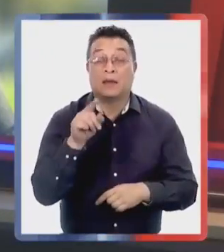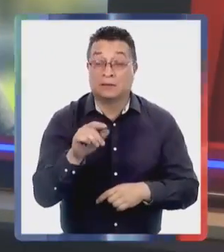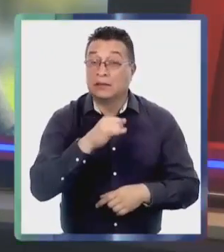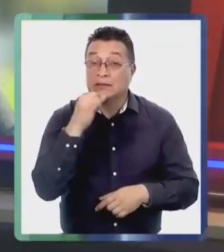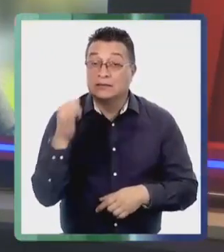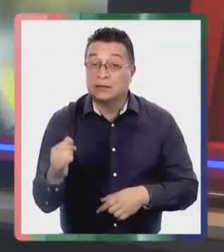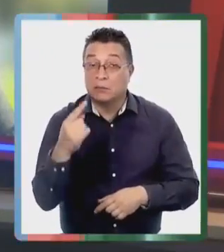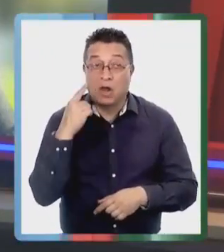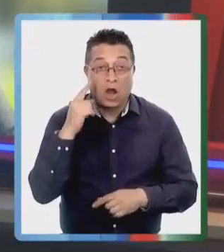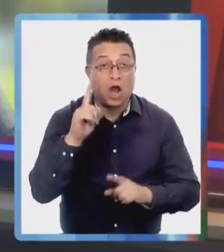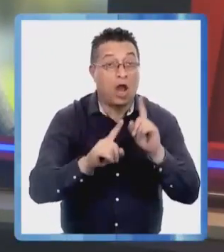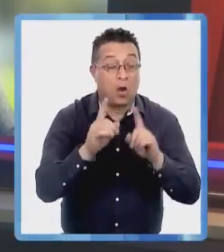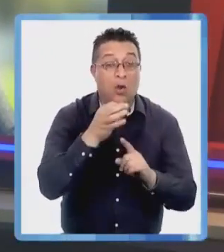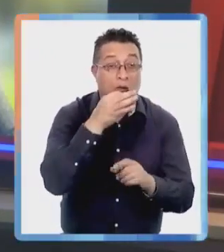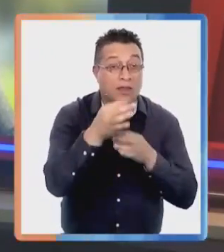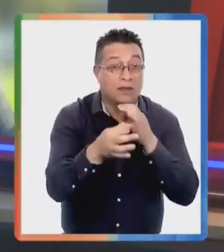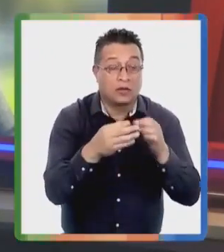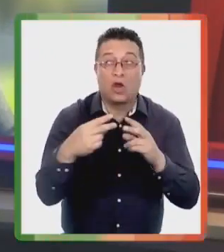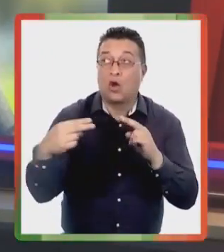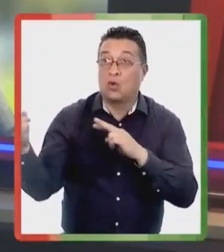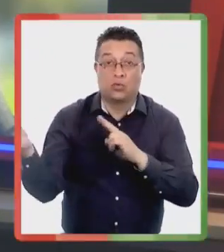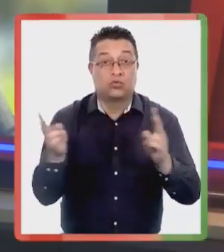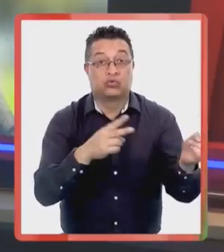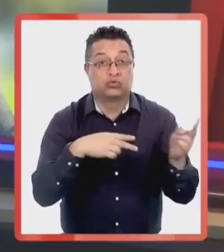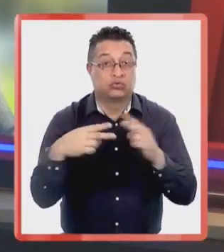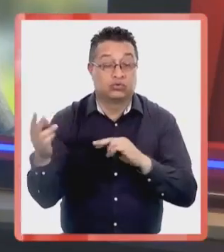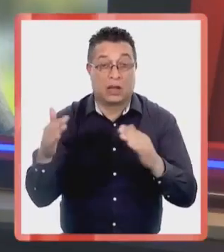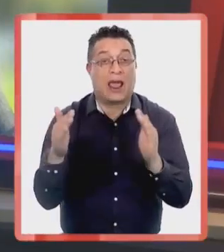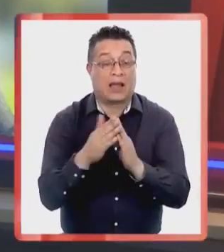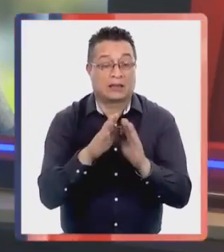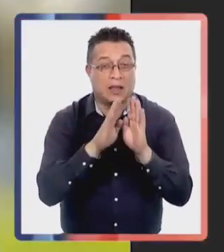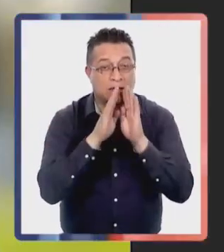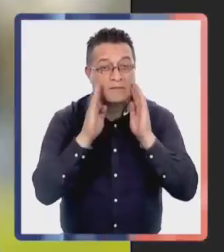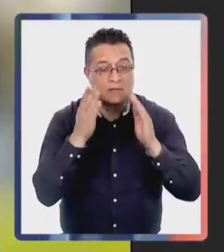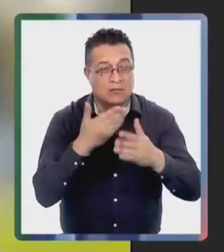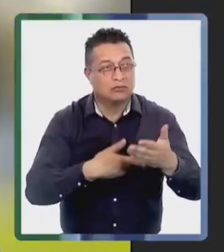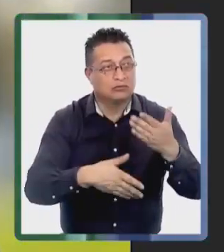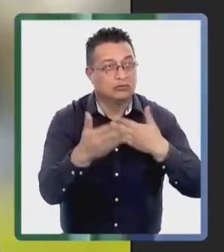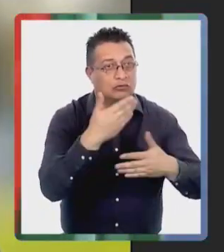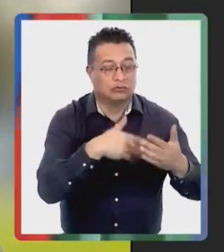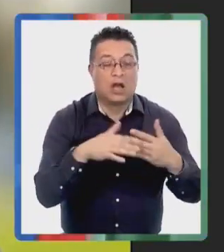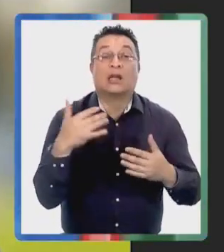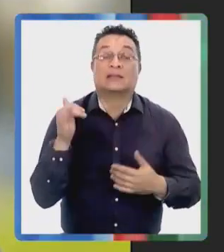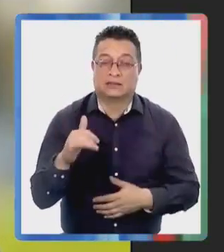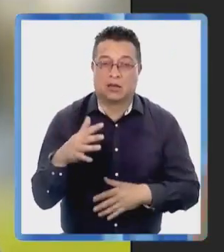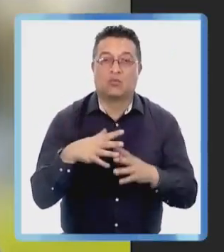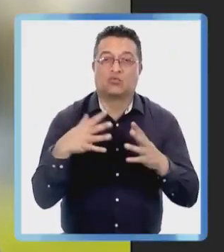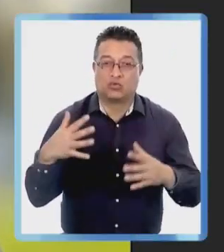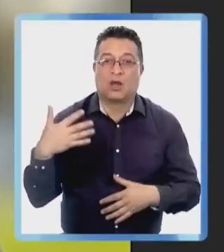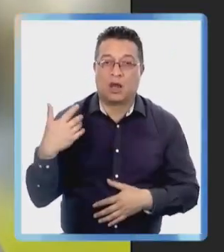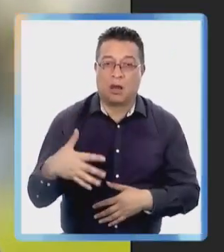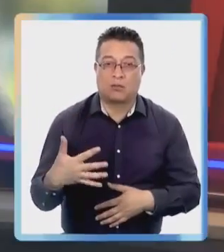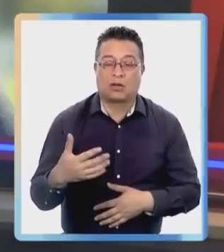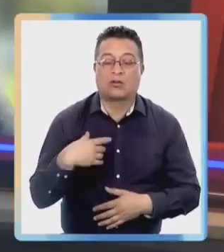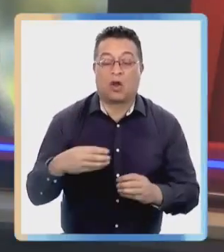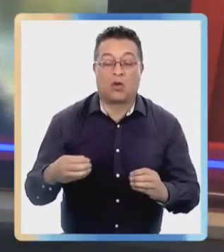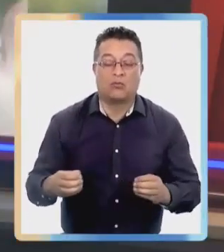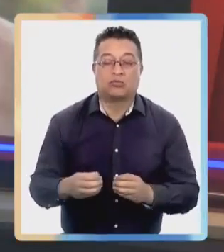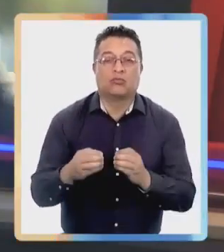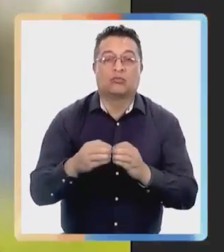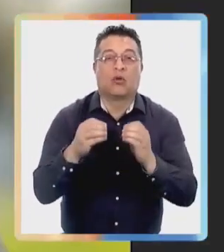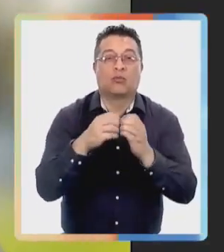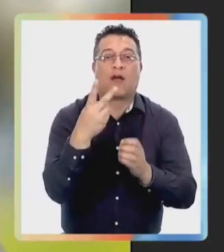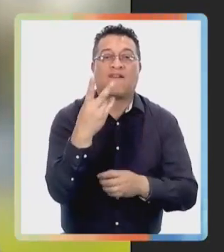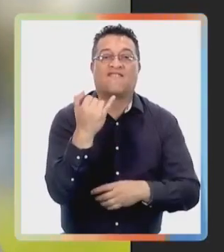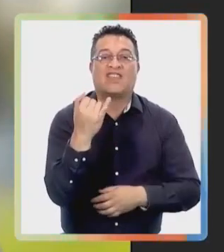que siempre escuchamos, incluso para la enfermedad respiratoria, ventilar la casa, ¿eh? Usted lo decía ahí. Sí, ventilar la casa es muy importante porque así no se acumulan los